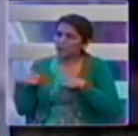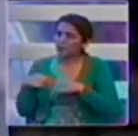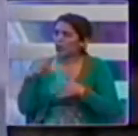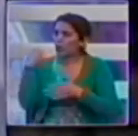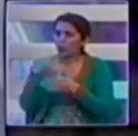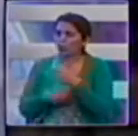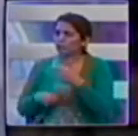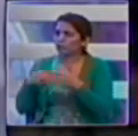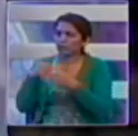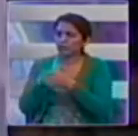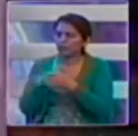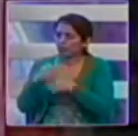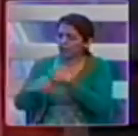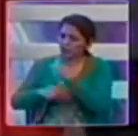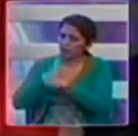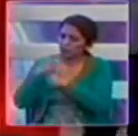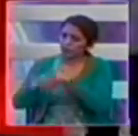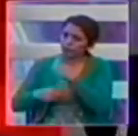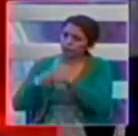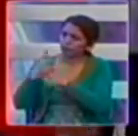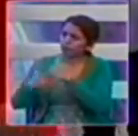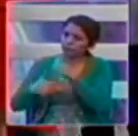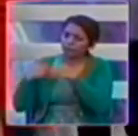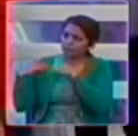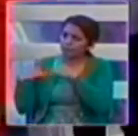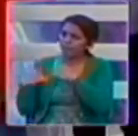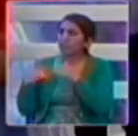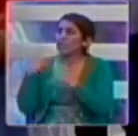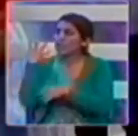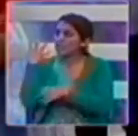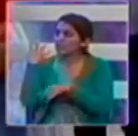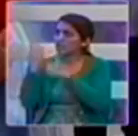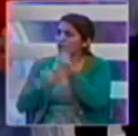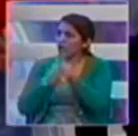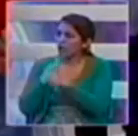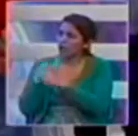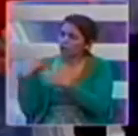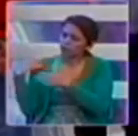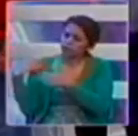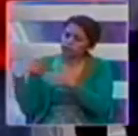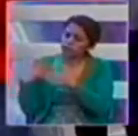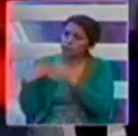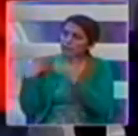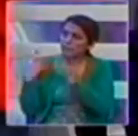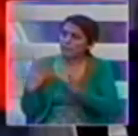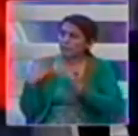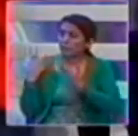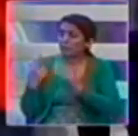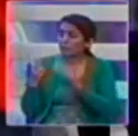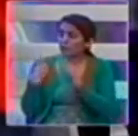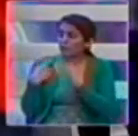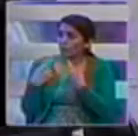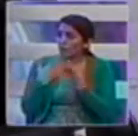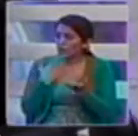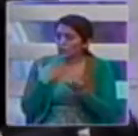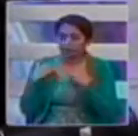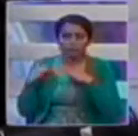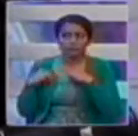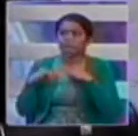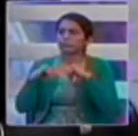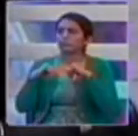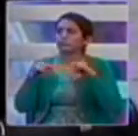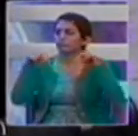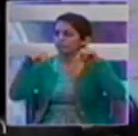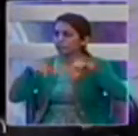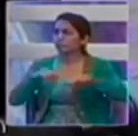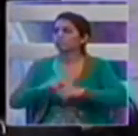seguir luchando los años que sean necesarios. Si 15 años he esperado, no me importa tener que esperar más tiempo, pero lo importante aquí en este